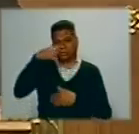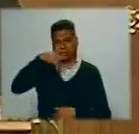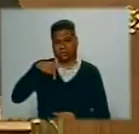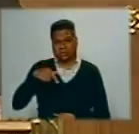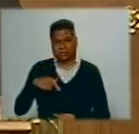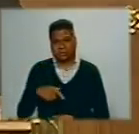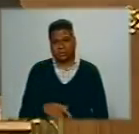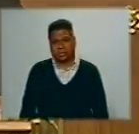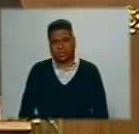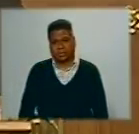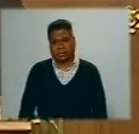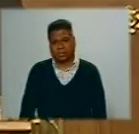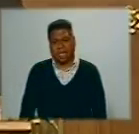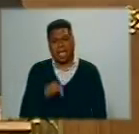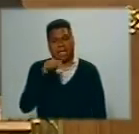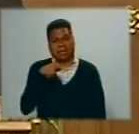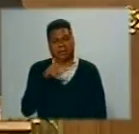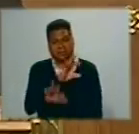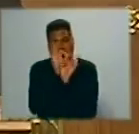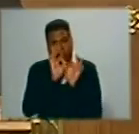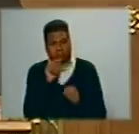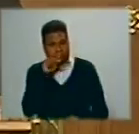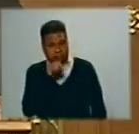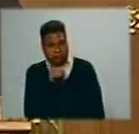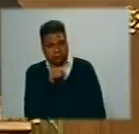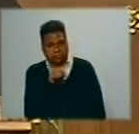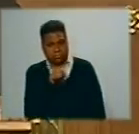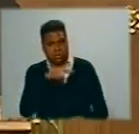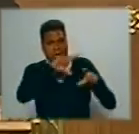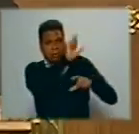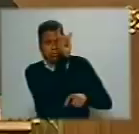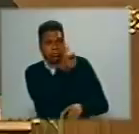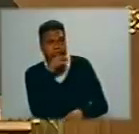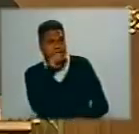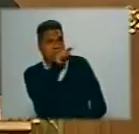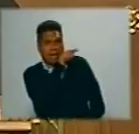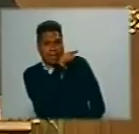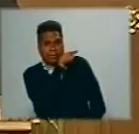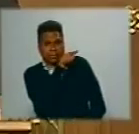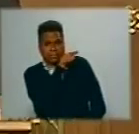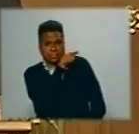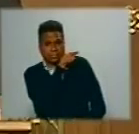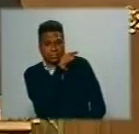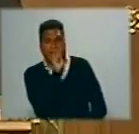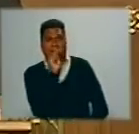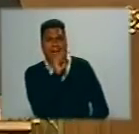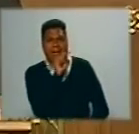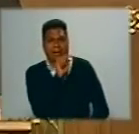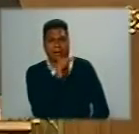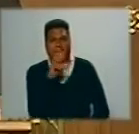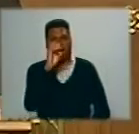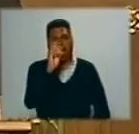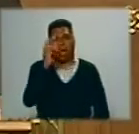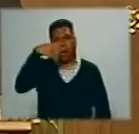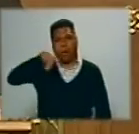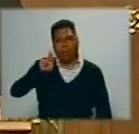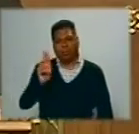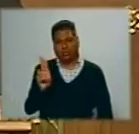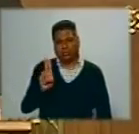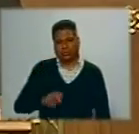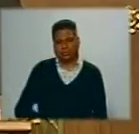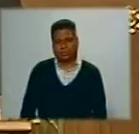desde, en este caso concreto, sobre el territorio Esequibo, desde la ONU.